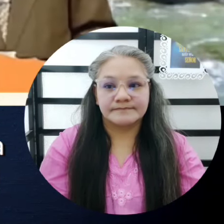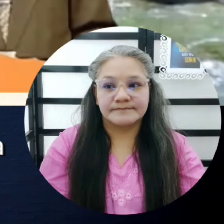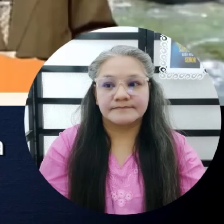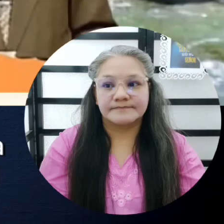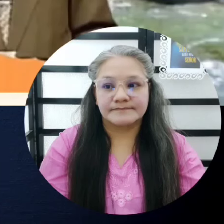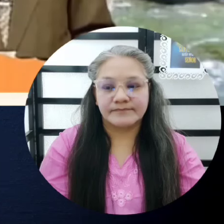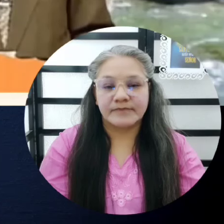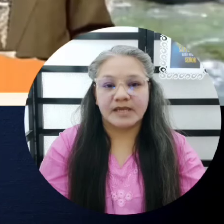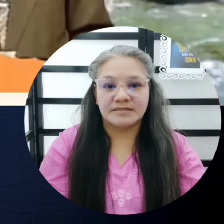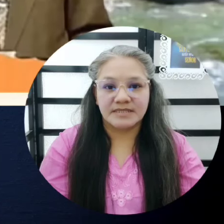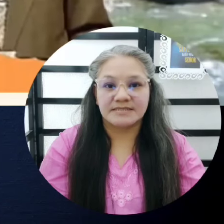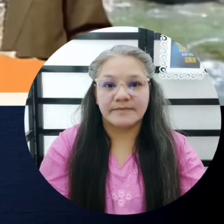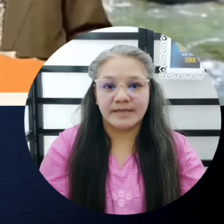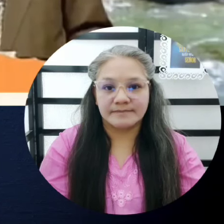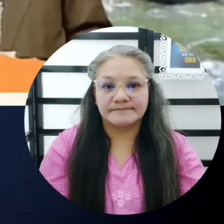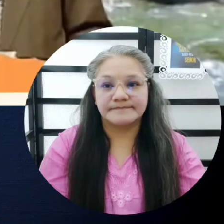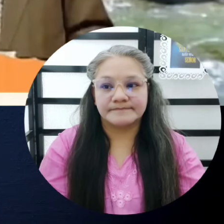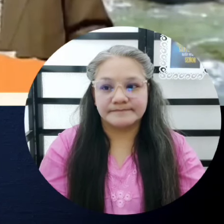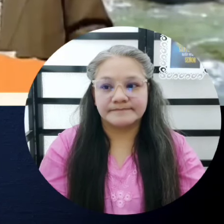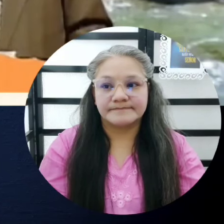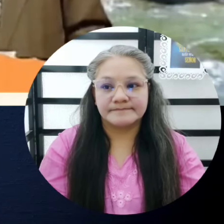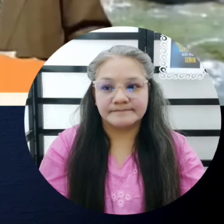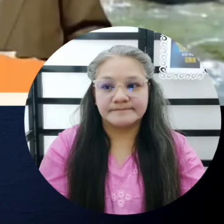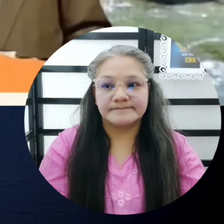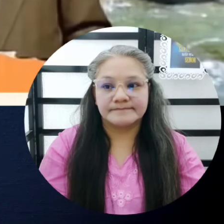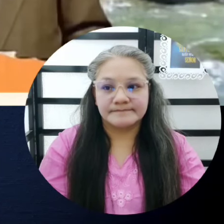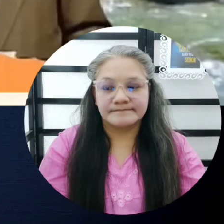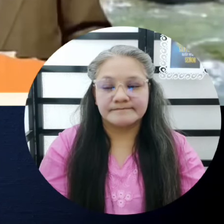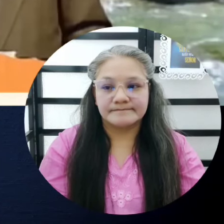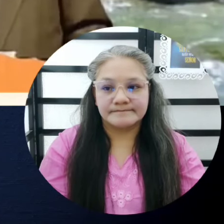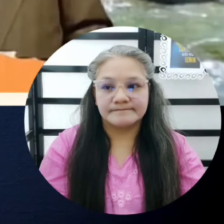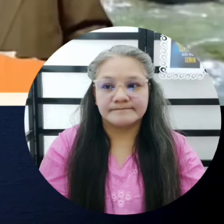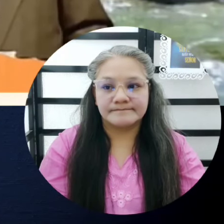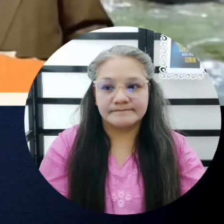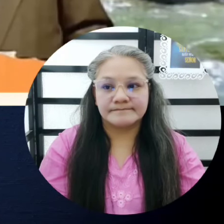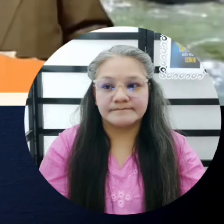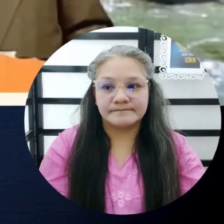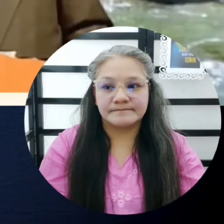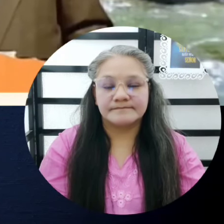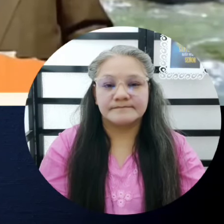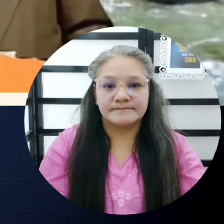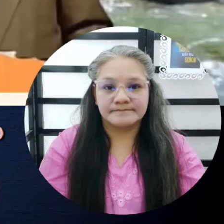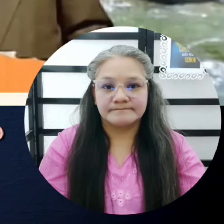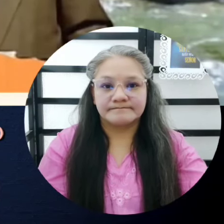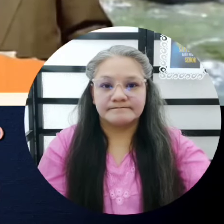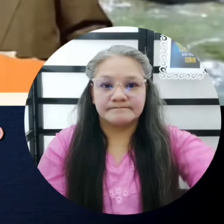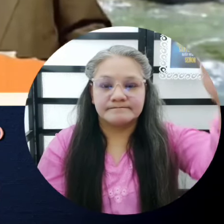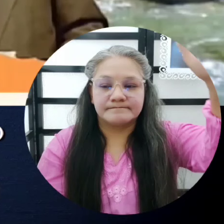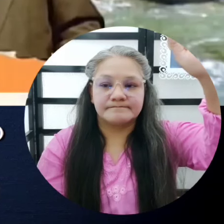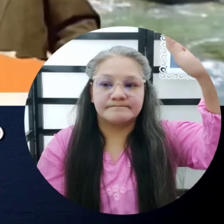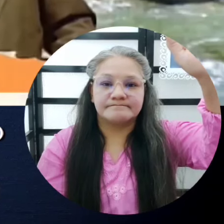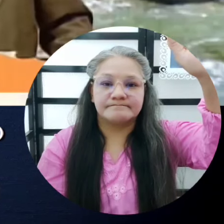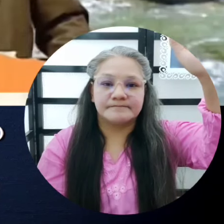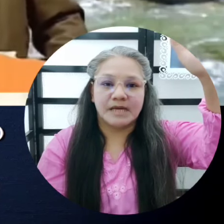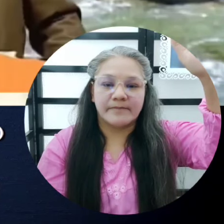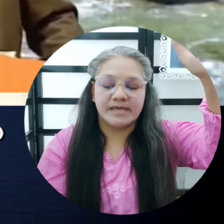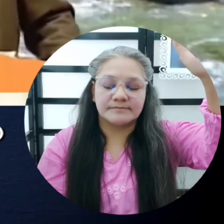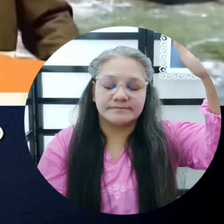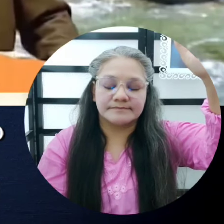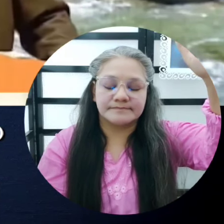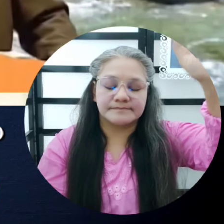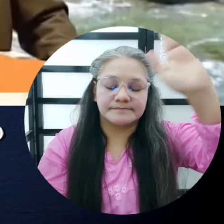Perderán la virginidad. Y eso es grave. Una mujer debe llegar al matrimonio con